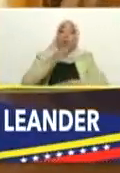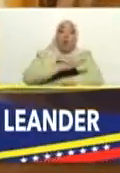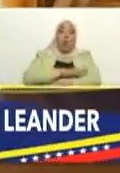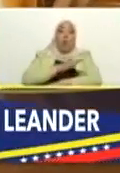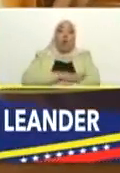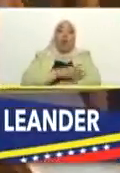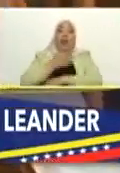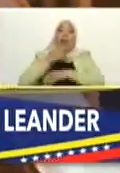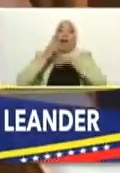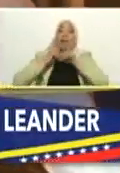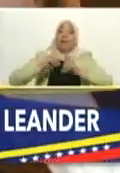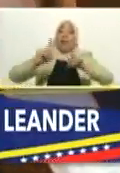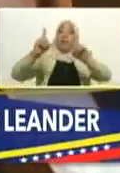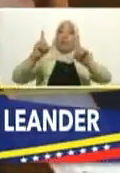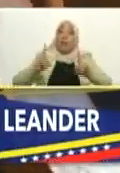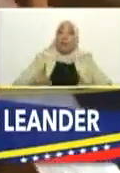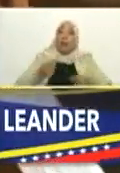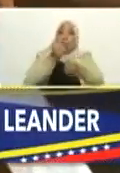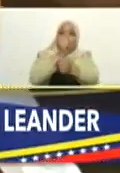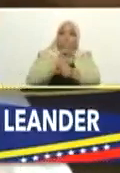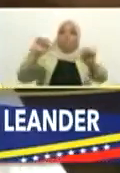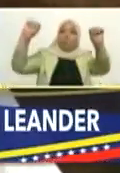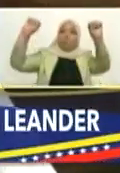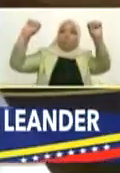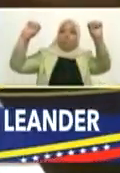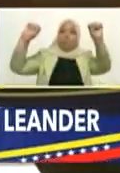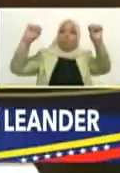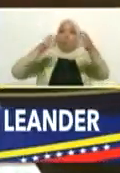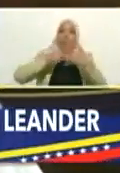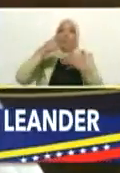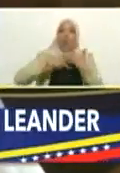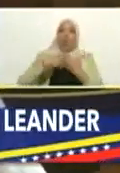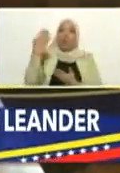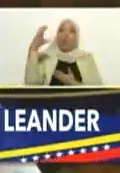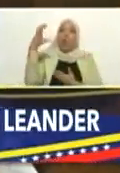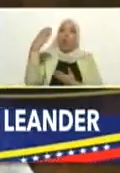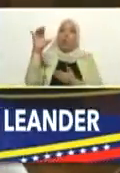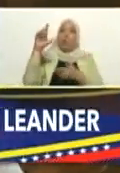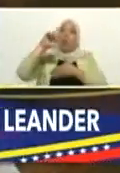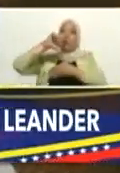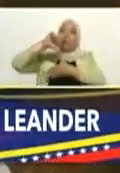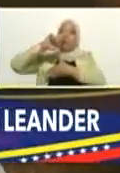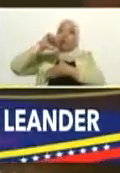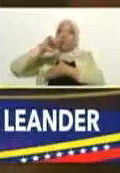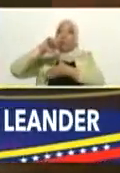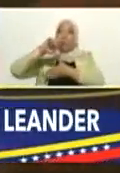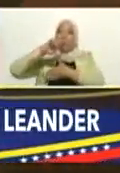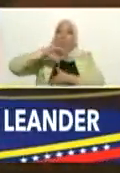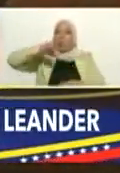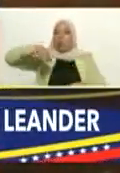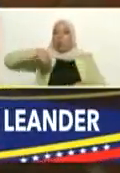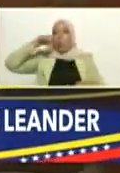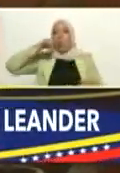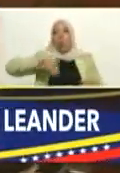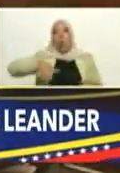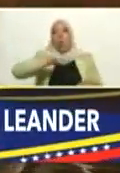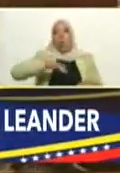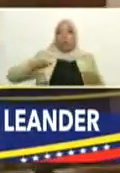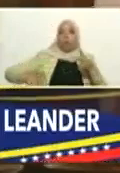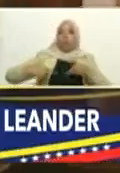gran proyecto, el proyecto gran colombiano, el proyecto latinoamericano de nuestro